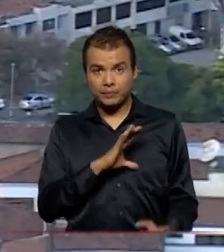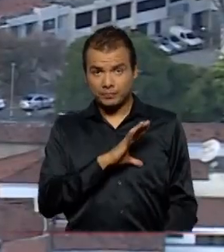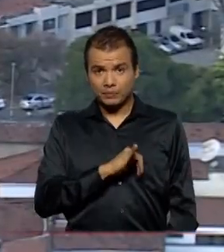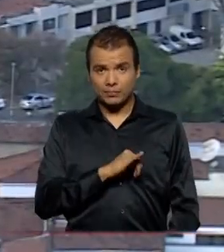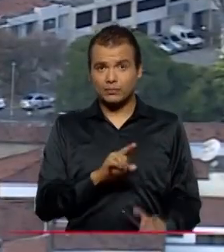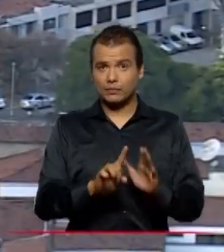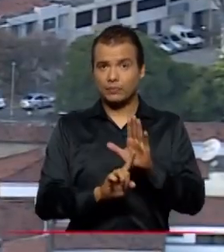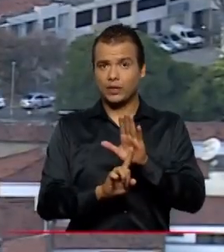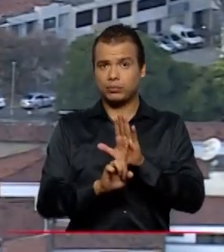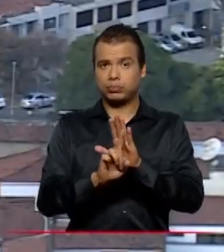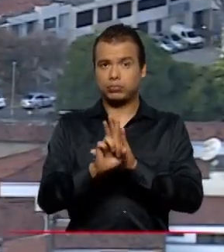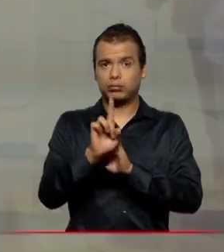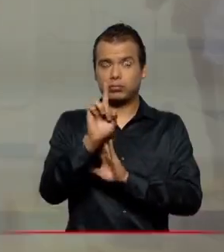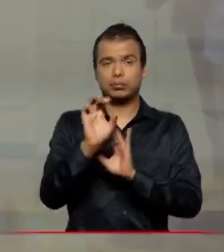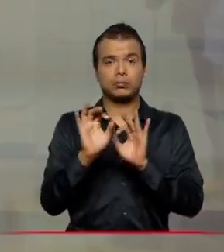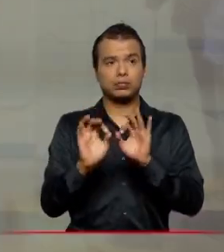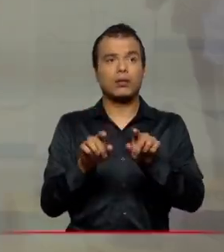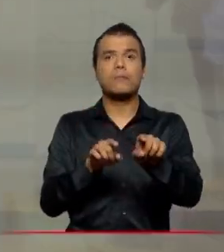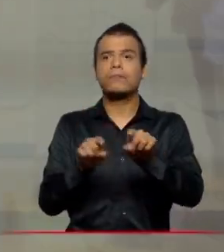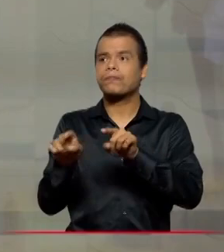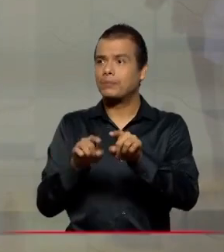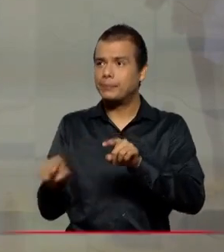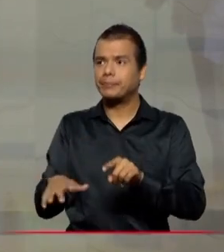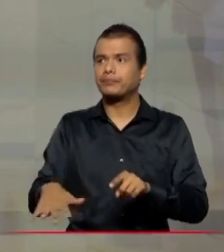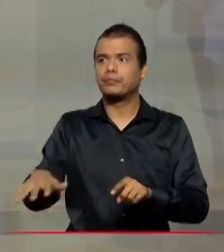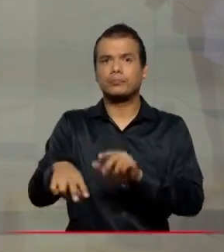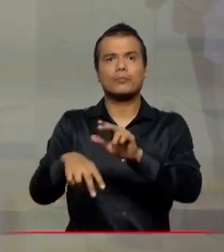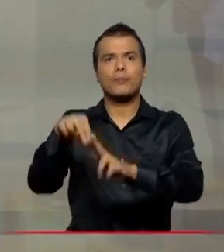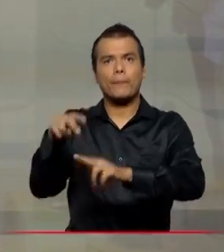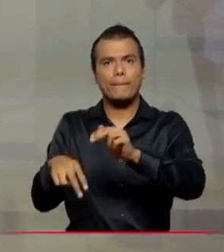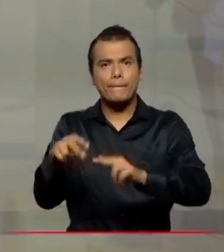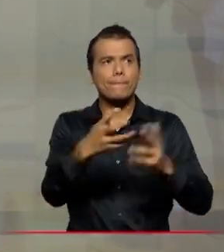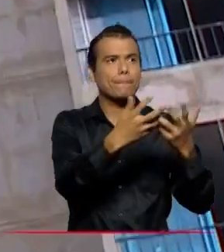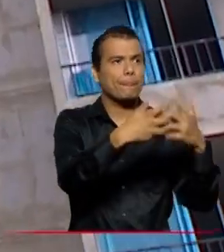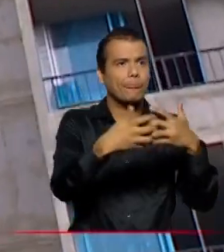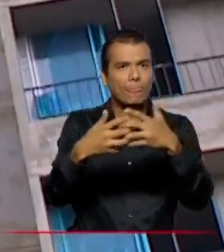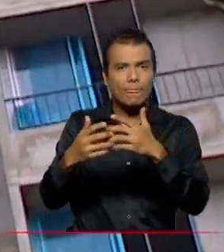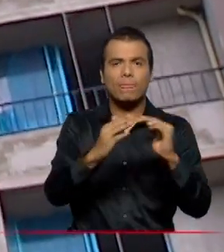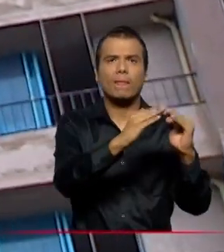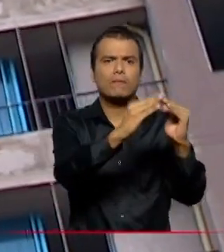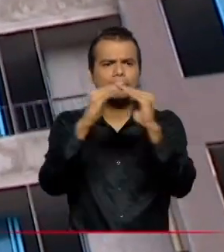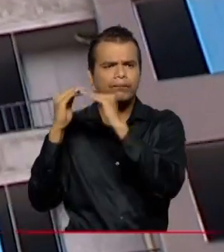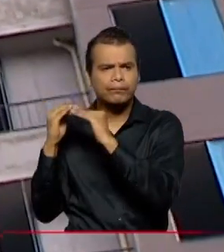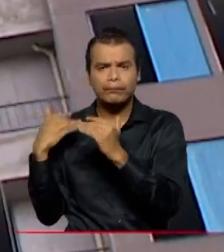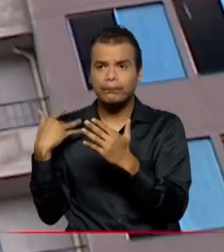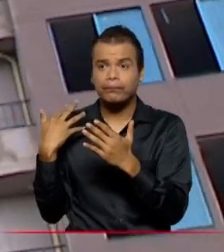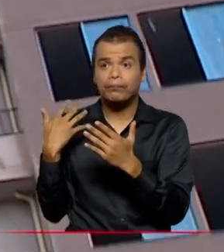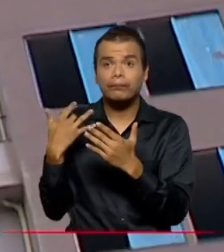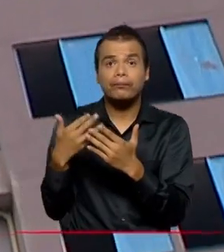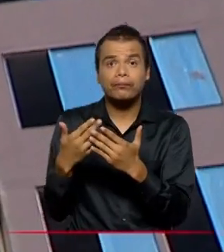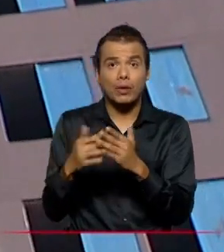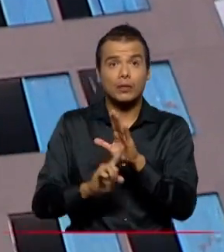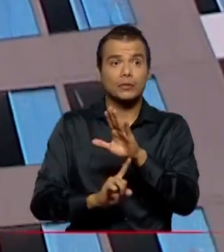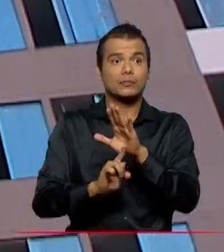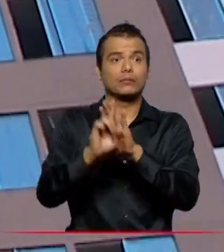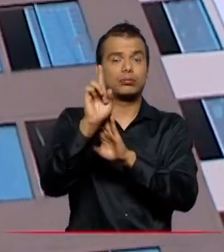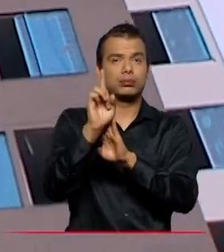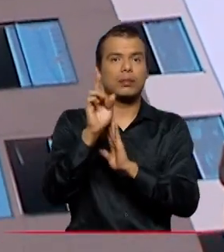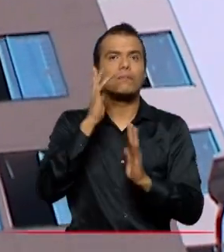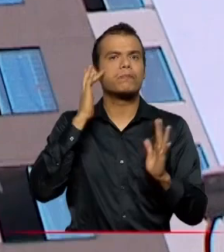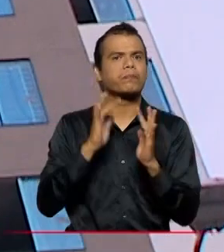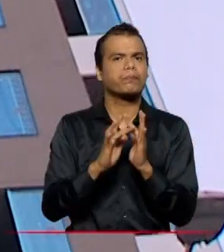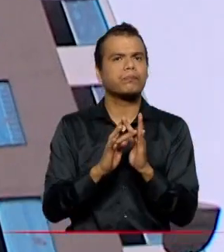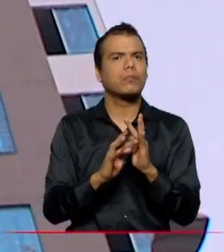desarrollo en infraestructura vial, comercial, habitacional, industrial y de distribución poblacional en los últimos años, lo ha hecho sobre ese plan